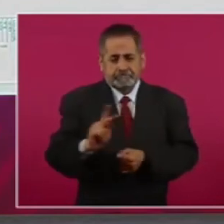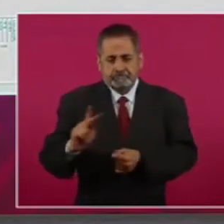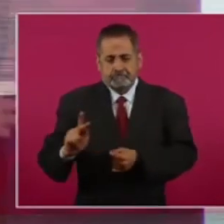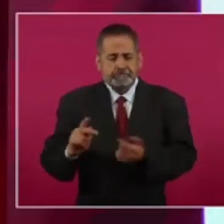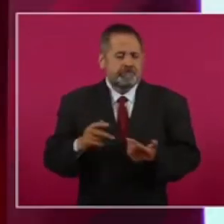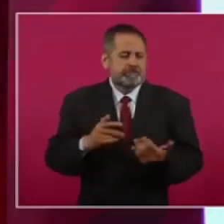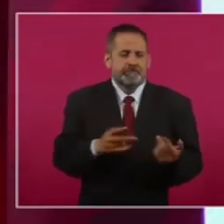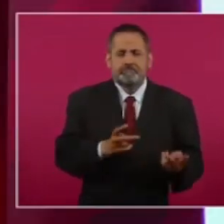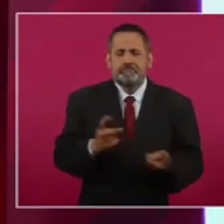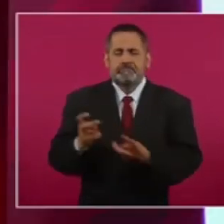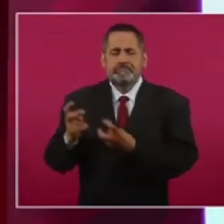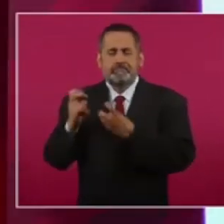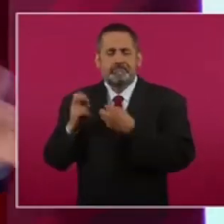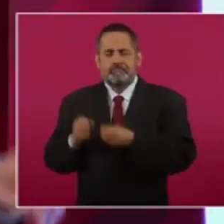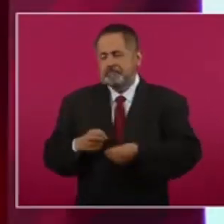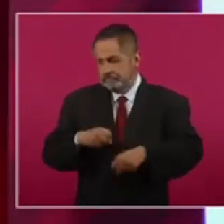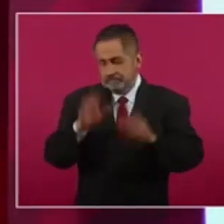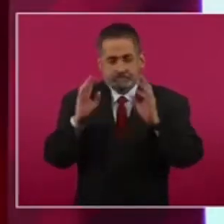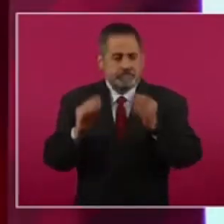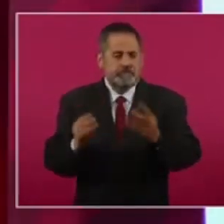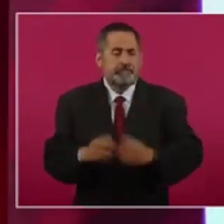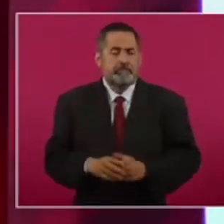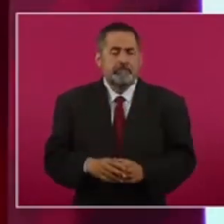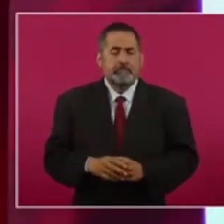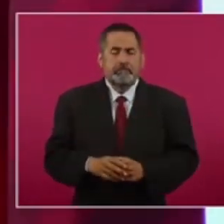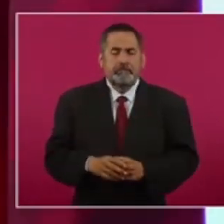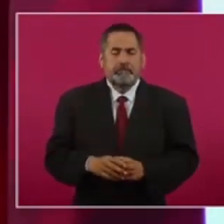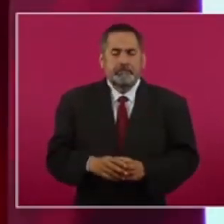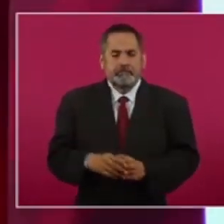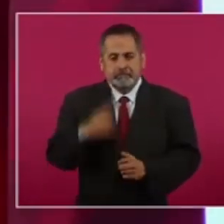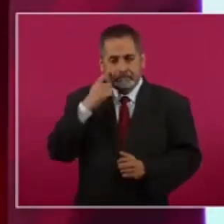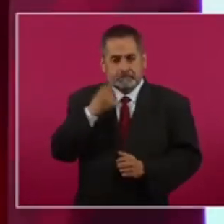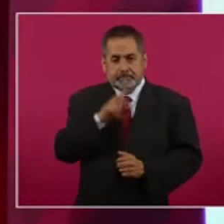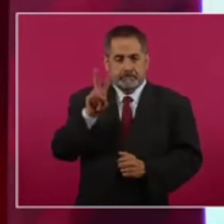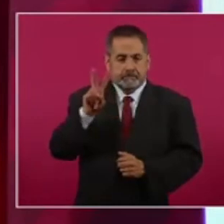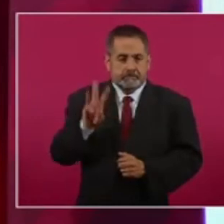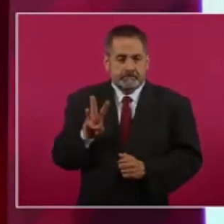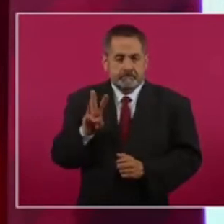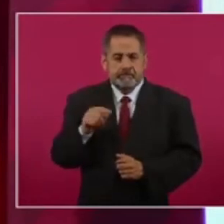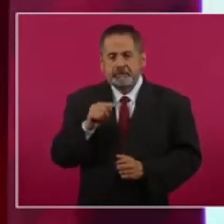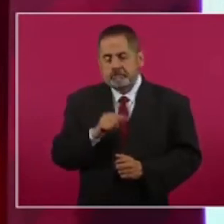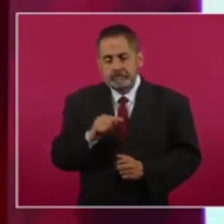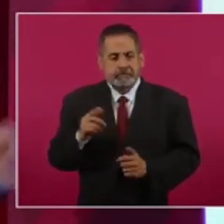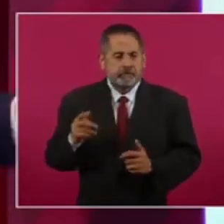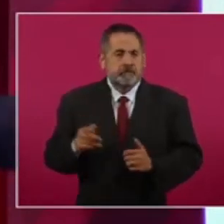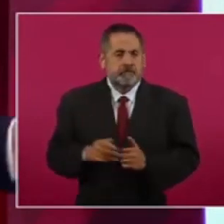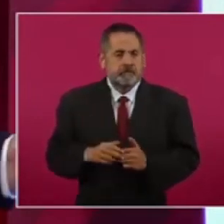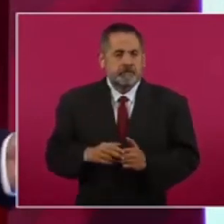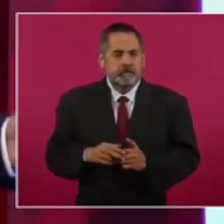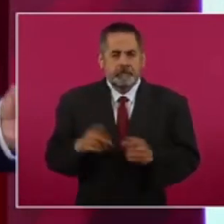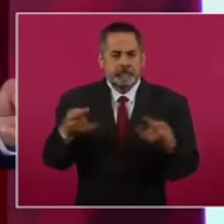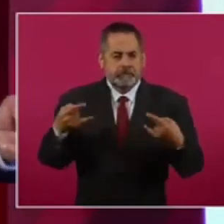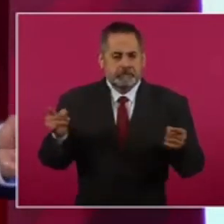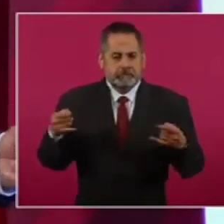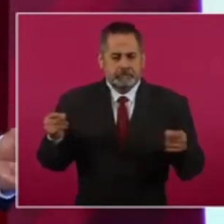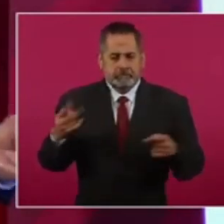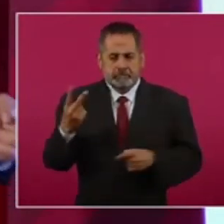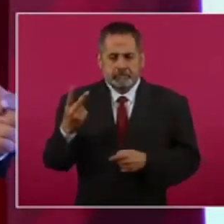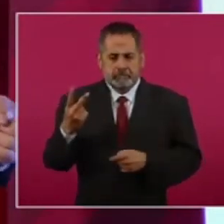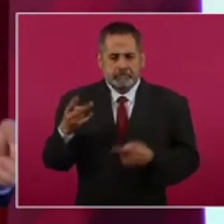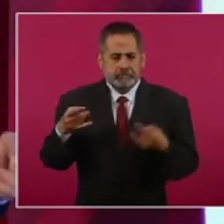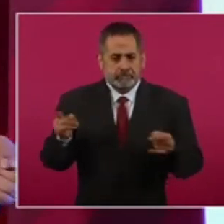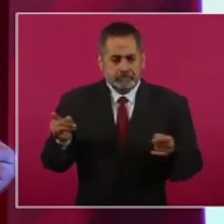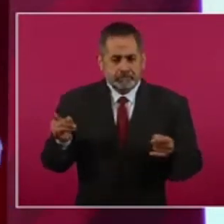y por eso muchos robos de Volkswagen, y eran 2 puertas,